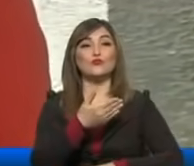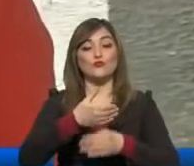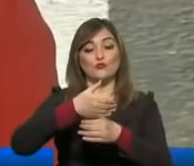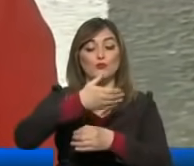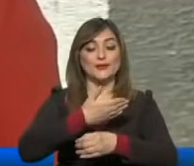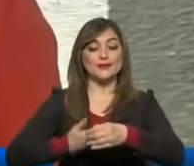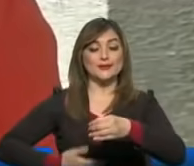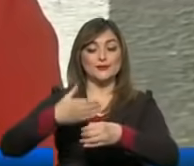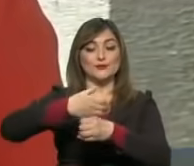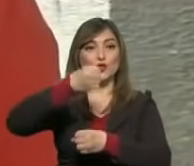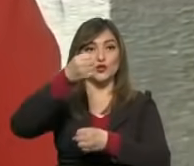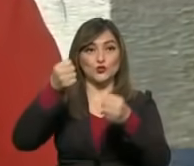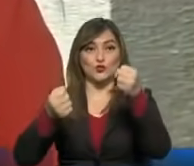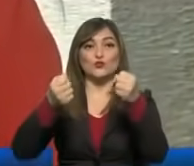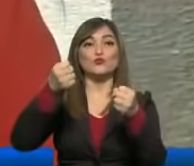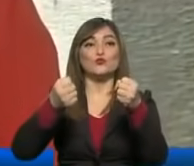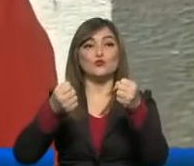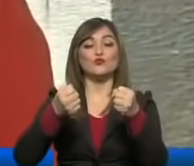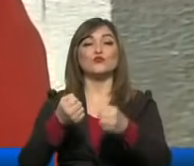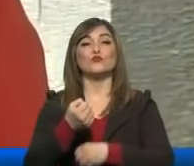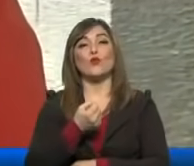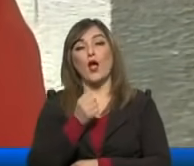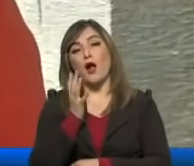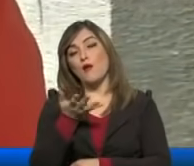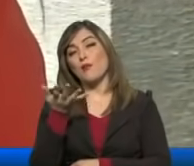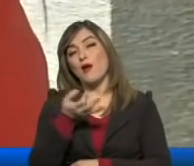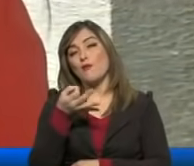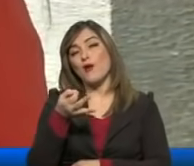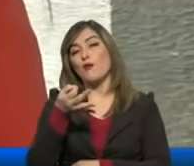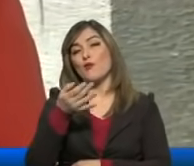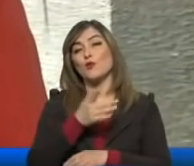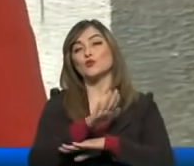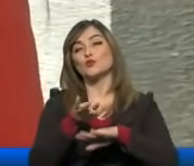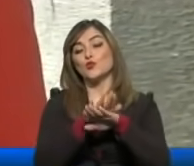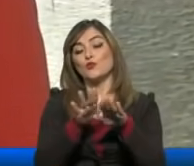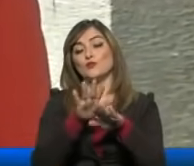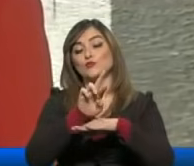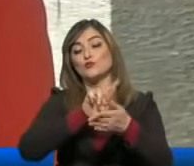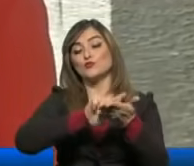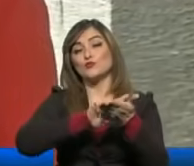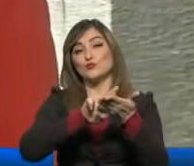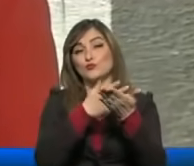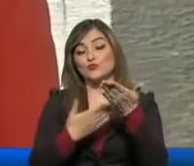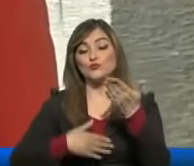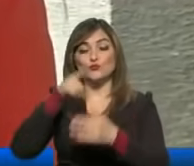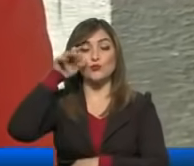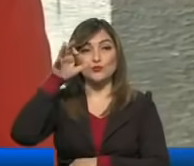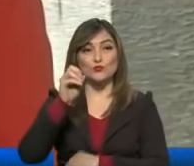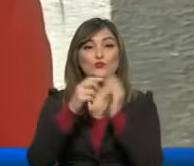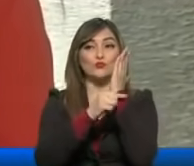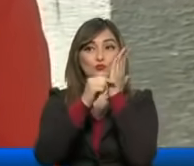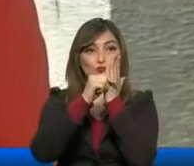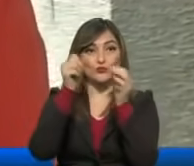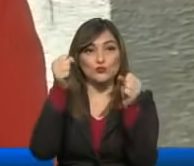los resultados de esta reunión con el presidente de la República, Guillermo Lasso. Como lo había comentado el ministro de